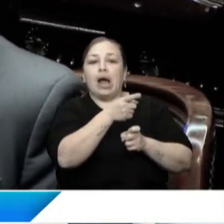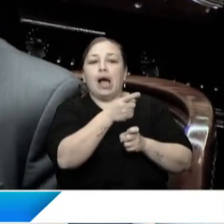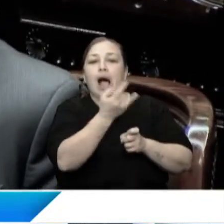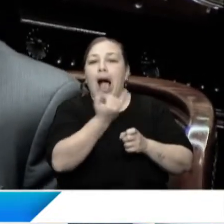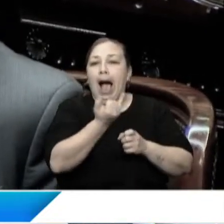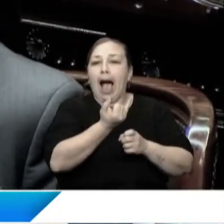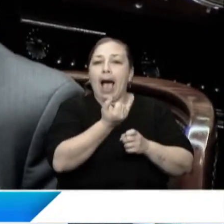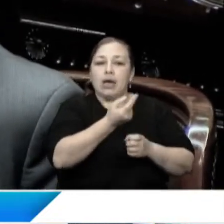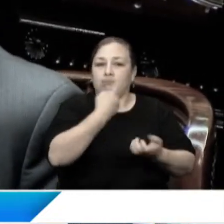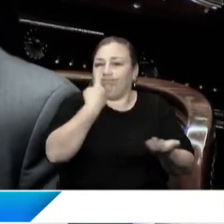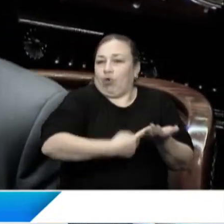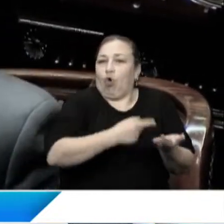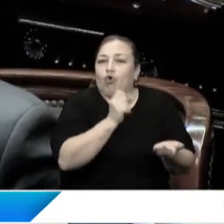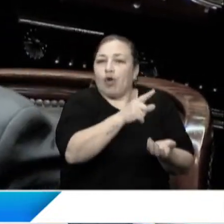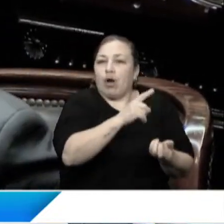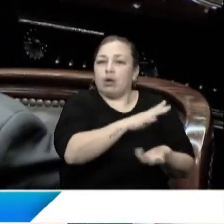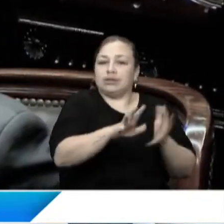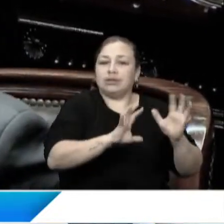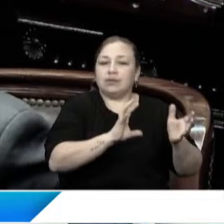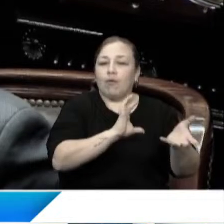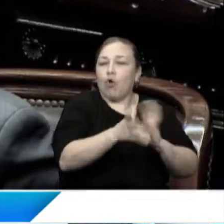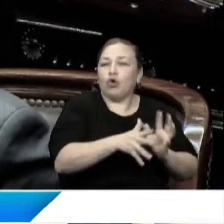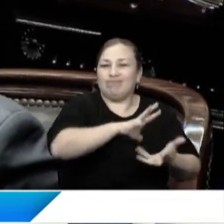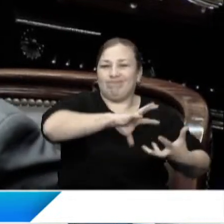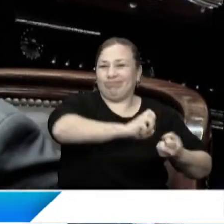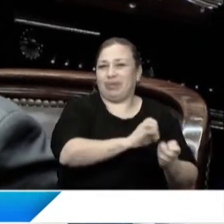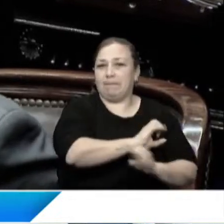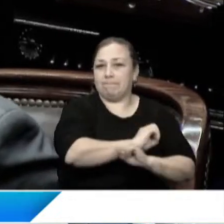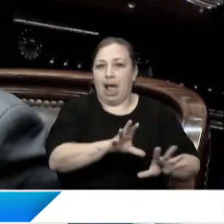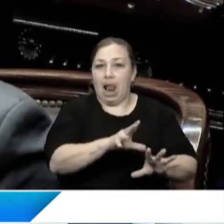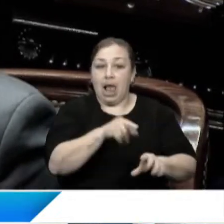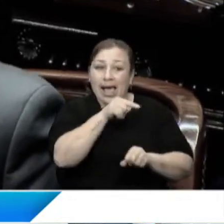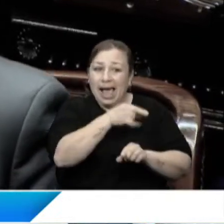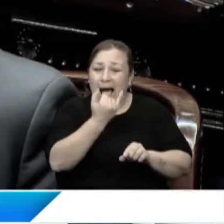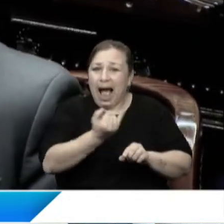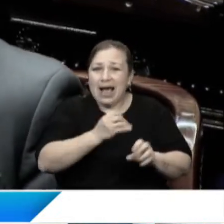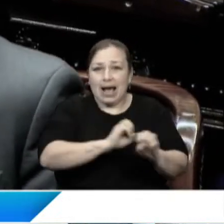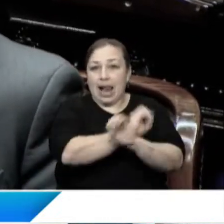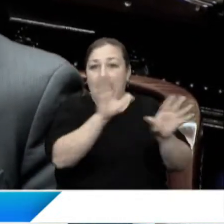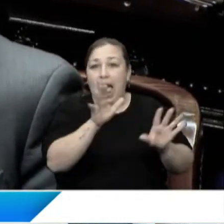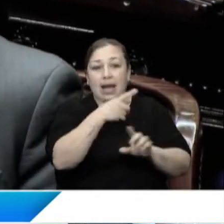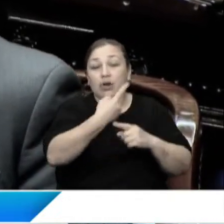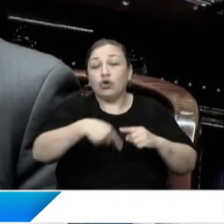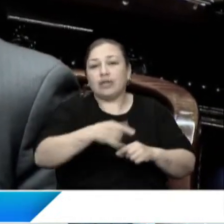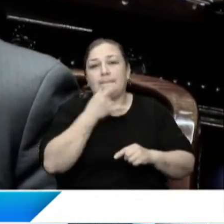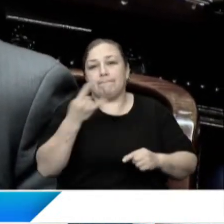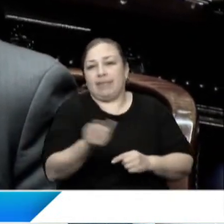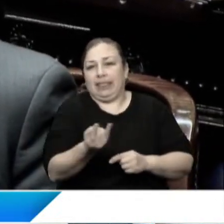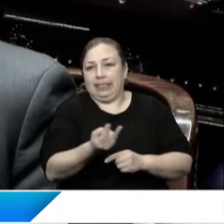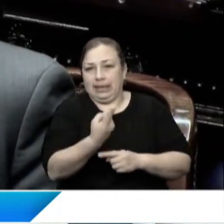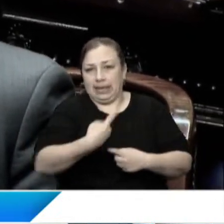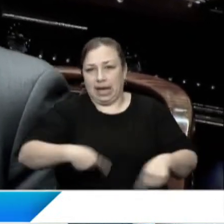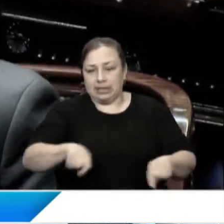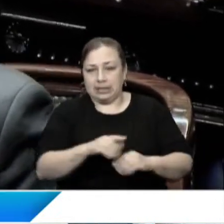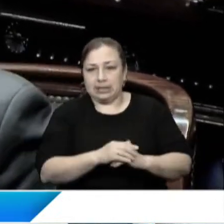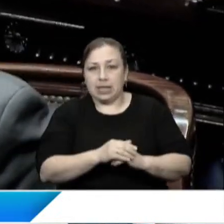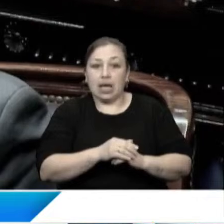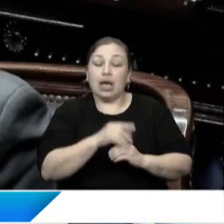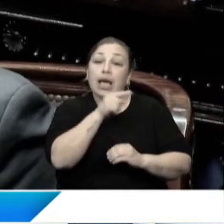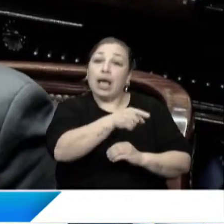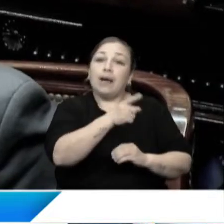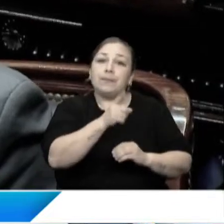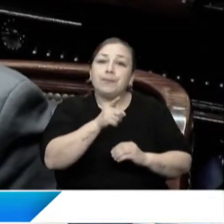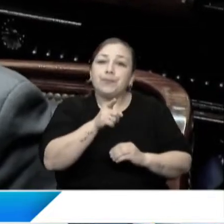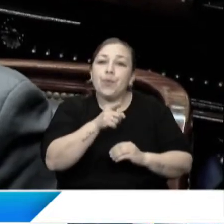intención, que tiene que ver con la clara intención de los que mienten, presidente, de los